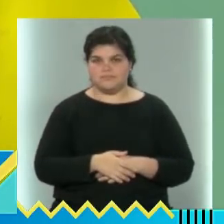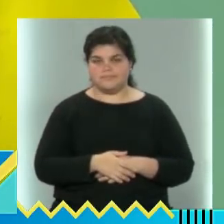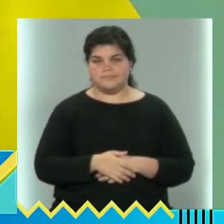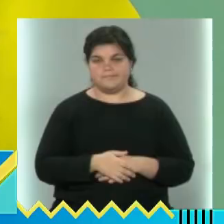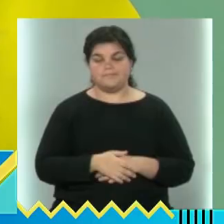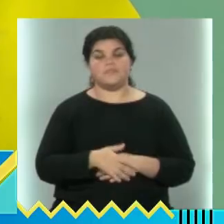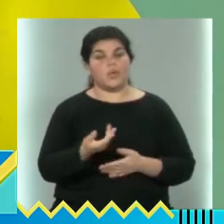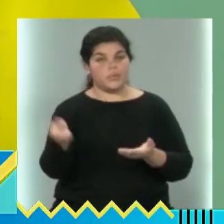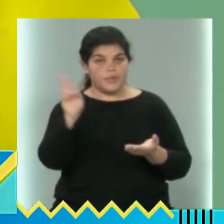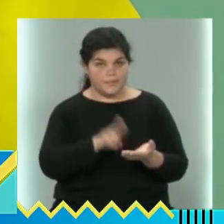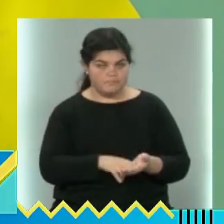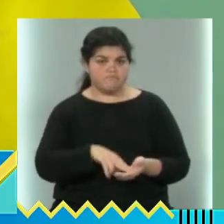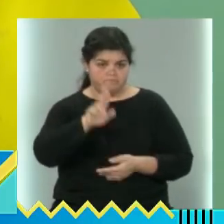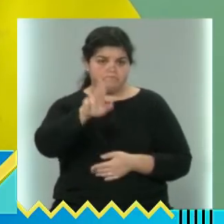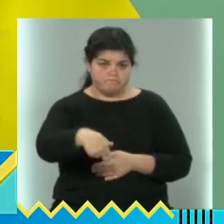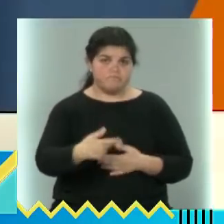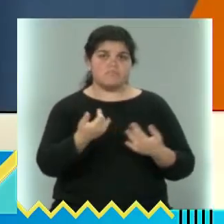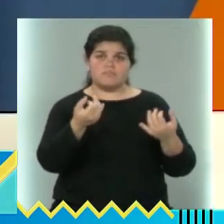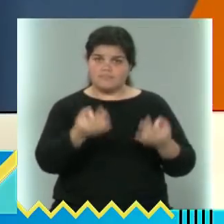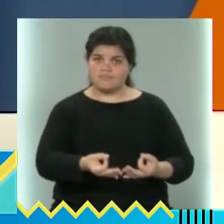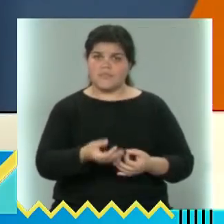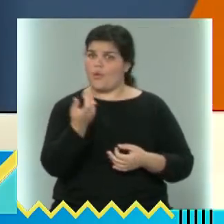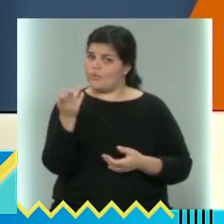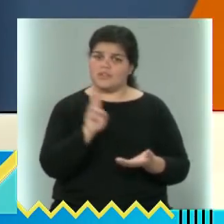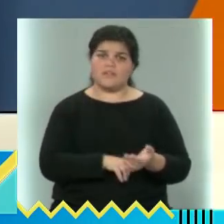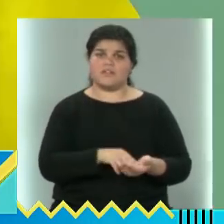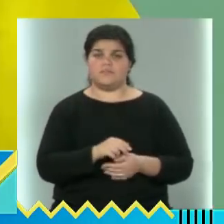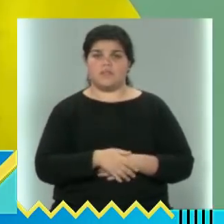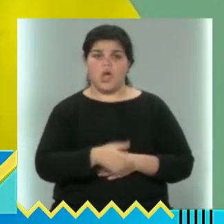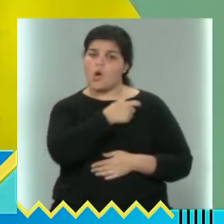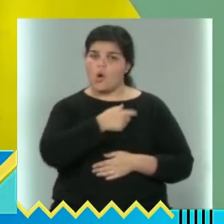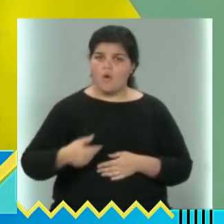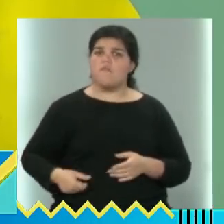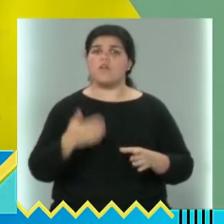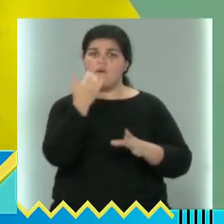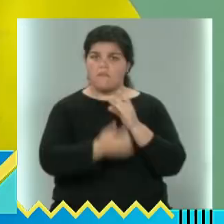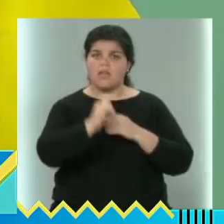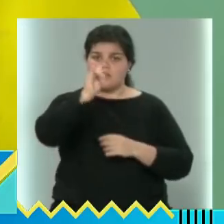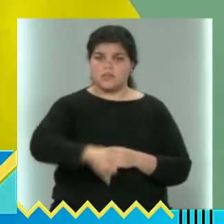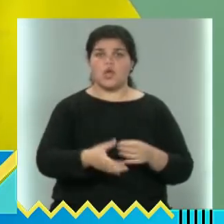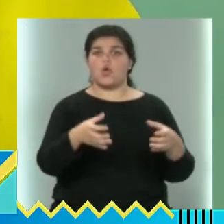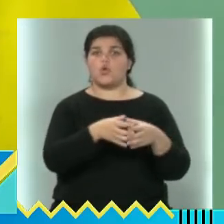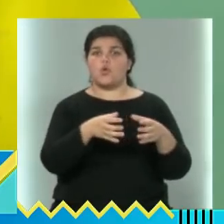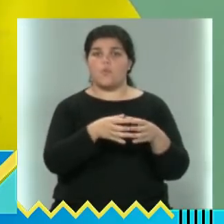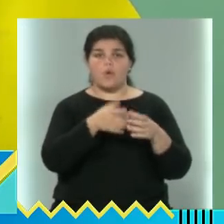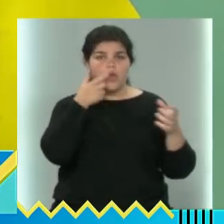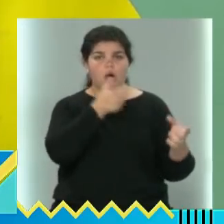de vuelta, es cierto, o sea, a ver, el Estado muchas veces falló en su organismo de control. Ahora, cuando uno analiza, digamos,